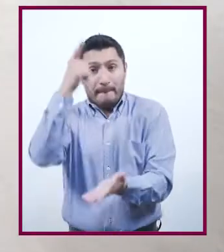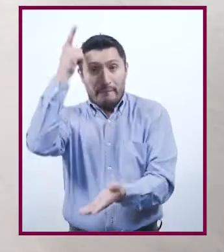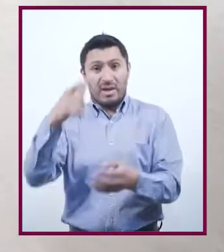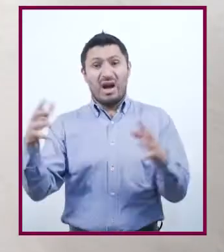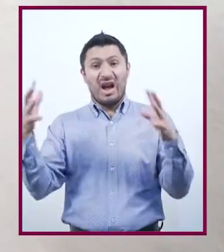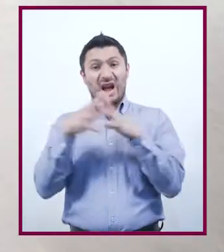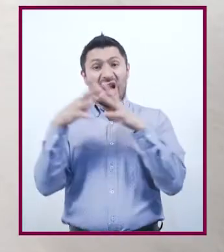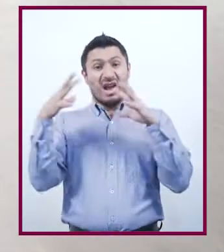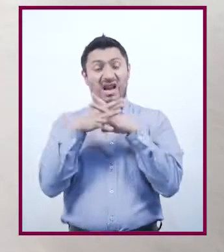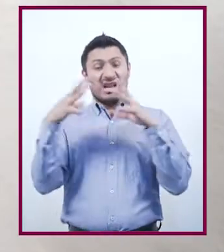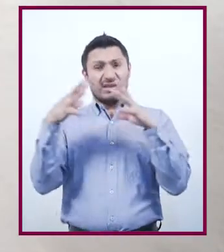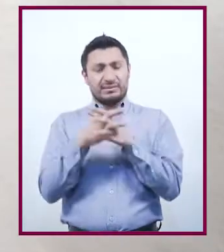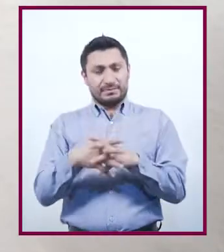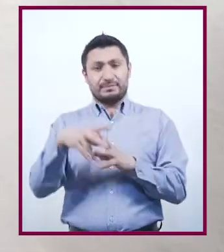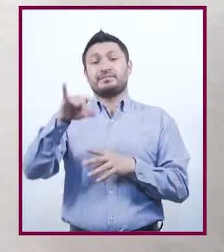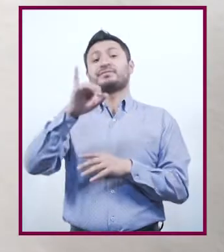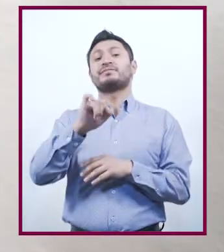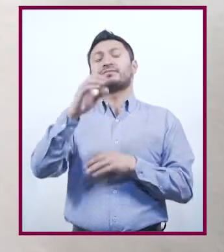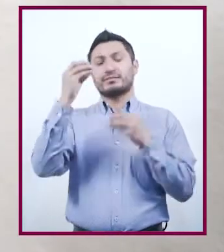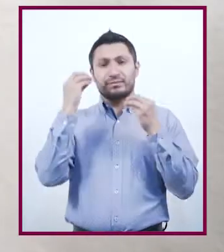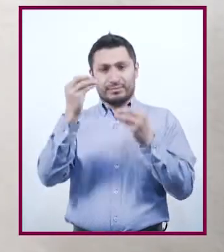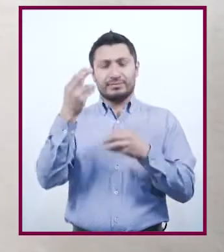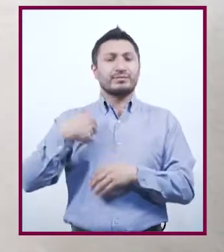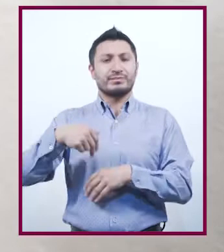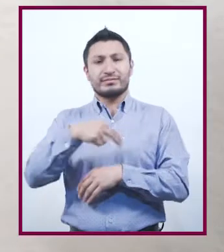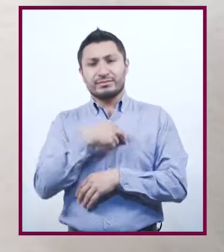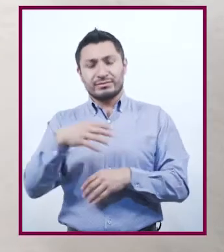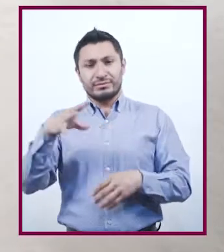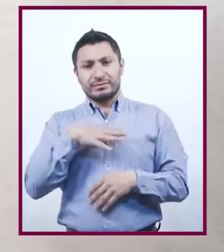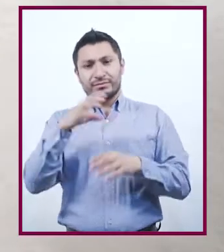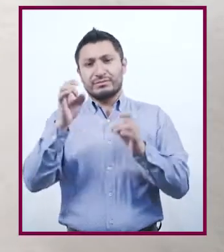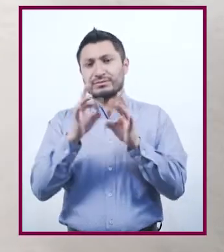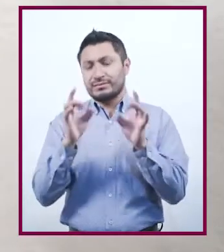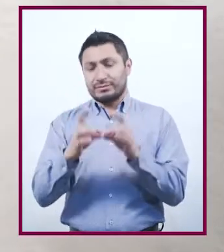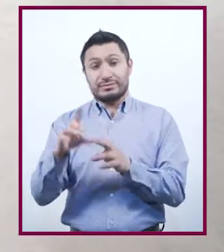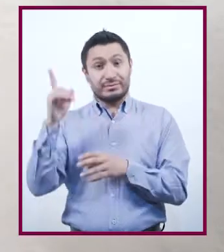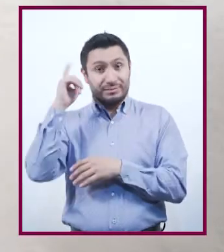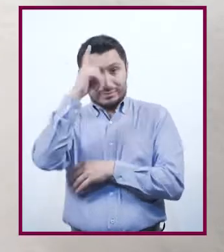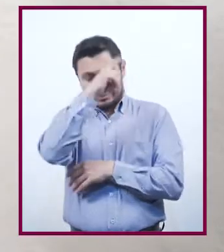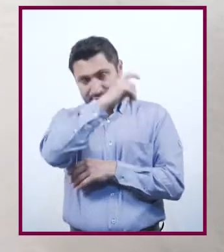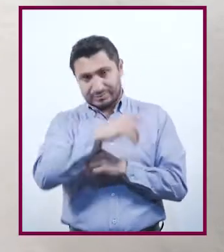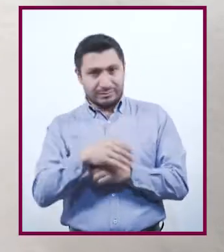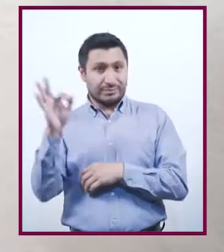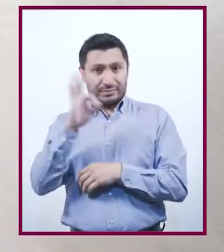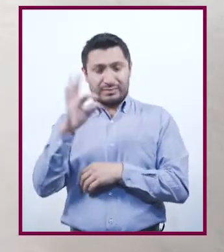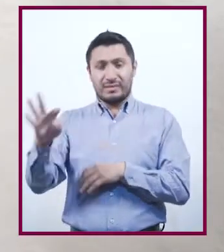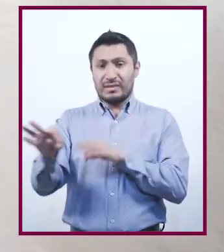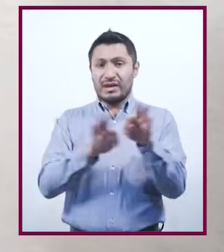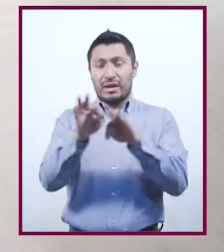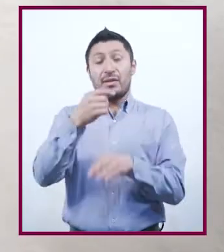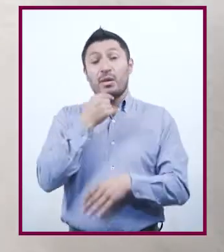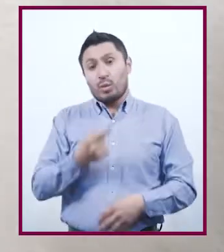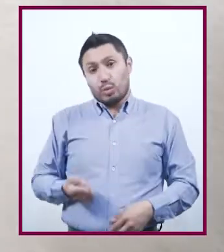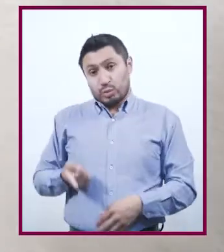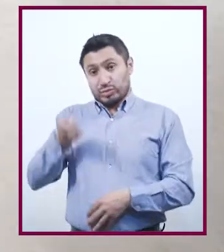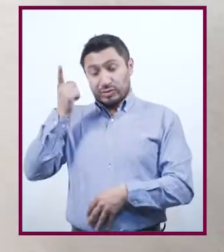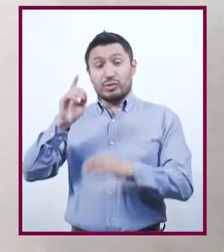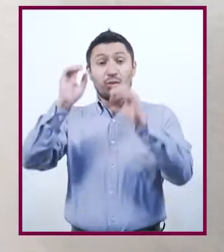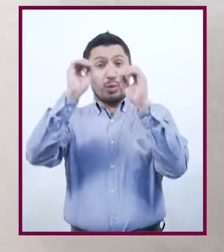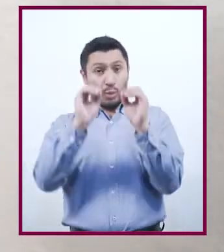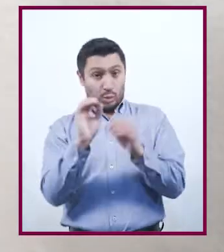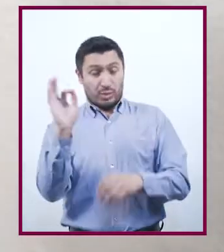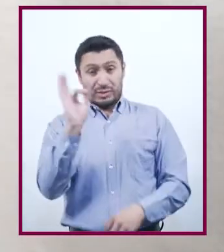extremo aún, que te enviaran a una guerra? Es cierto que muchos de nosotros hemos vivido situaciones complejas. Tal vez tuvimos que trabajar